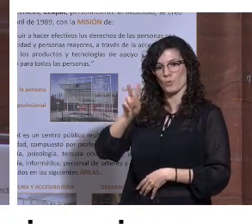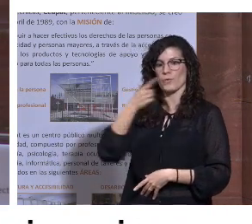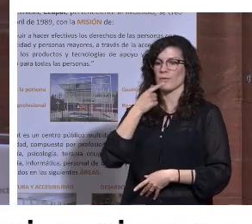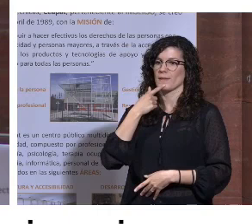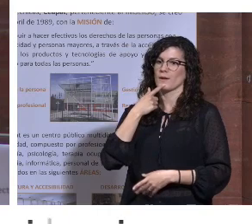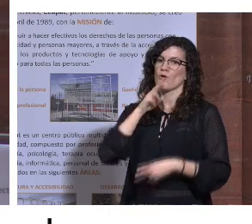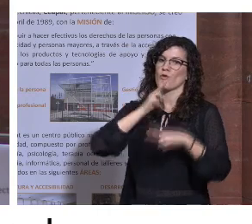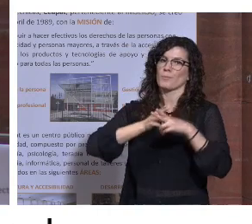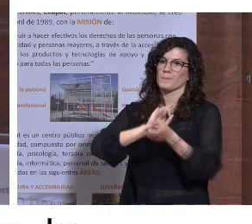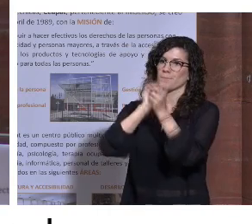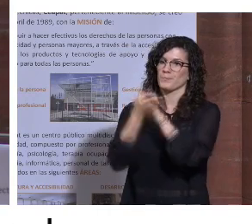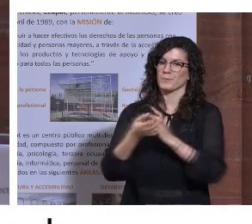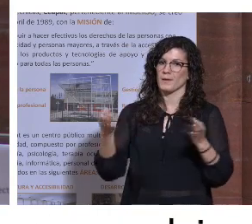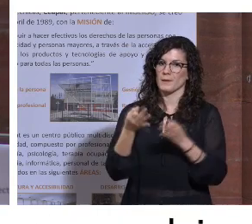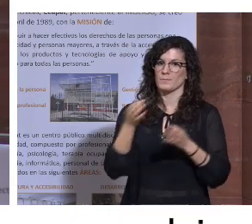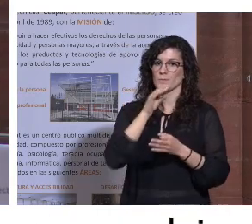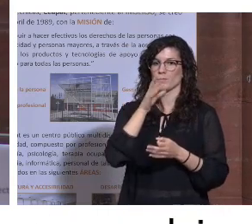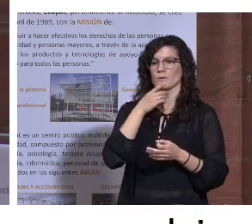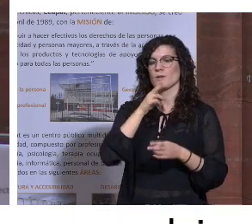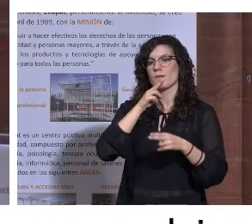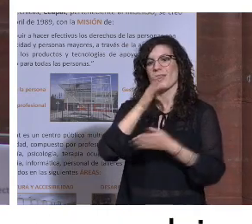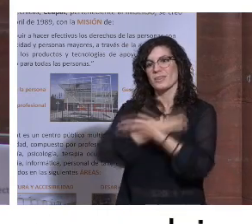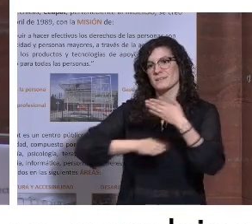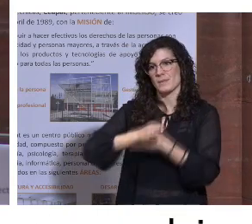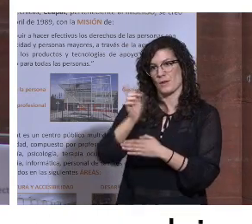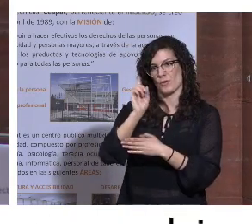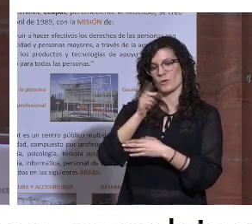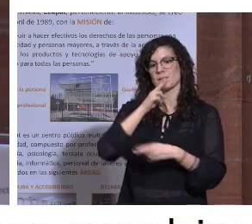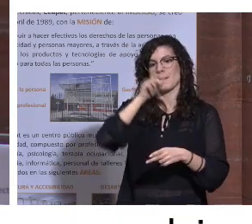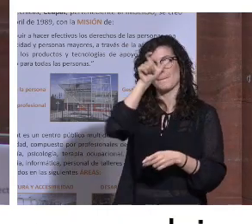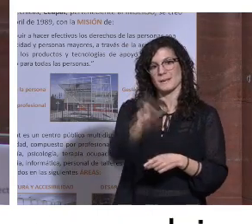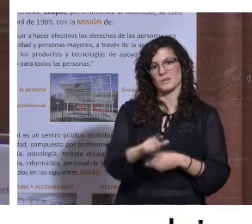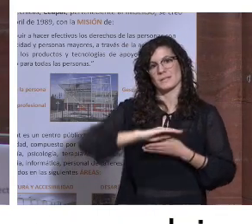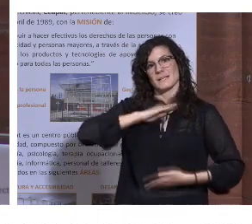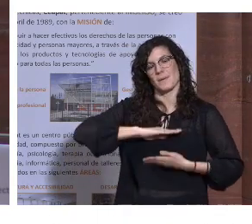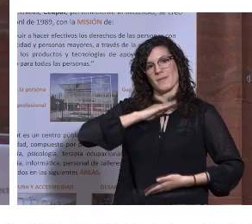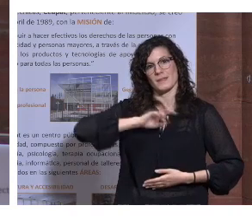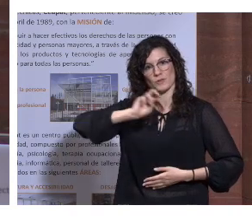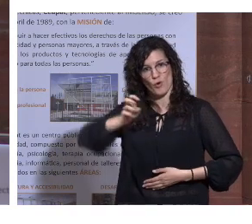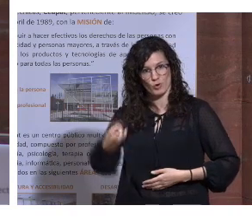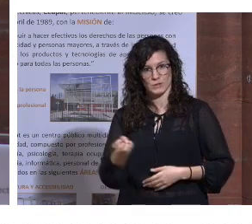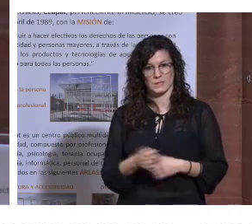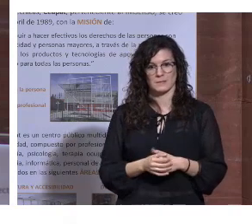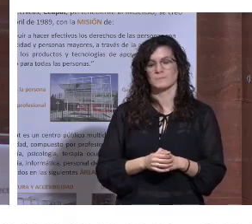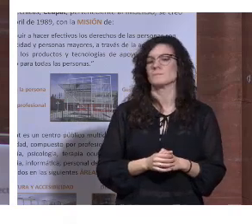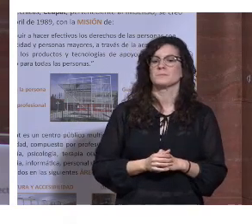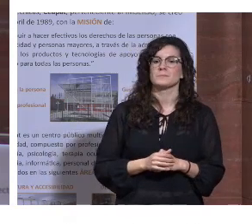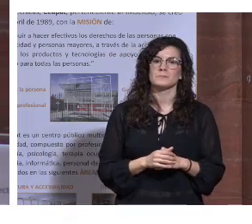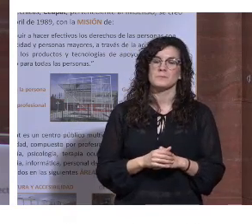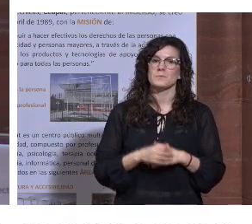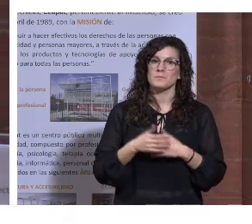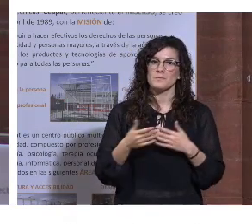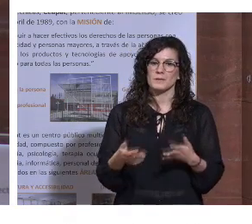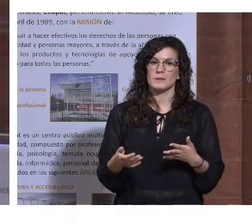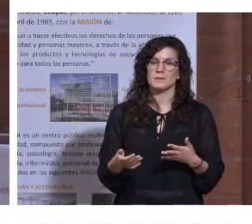el nombre y que el tema son personas con otras capacidades. Y es que son personas con otras capacidades y hay